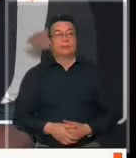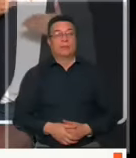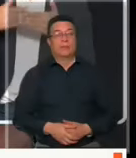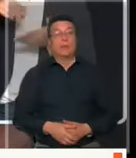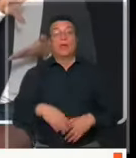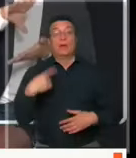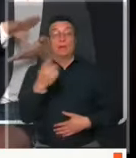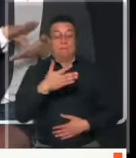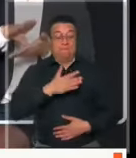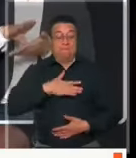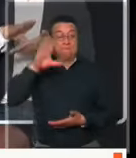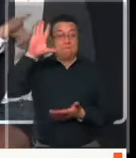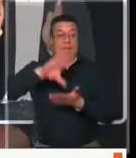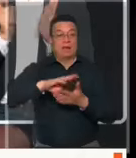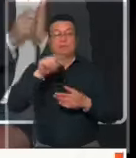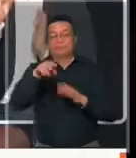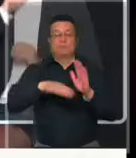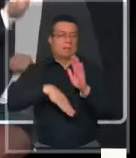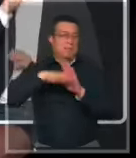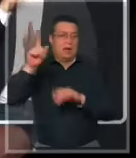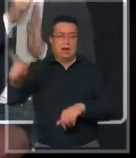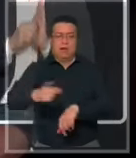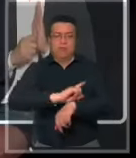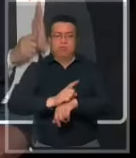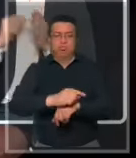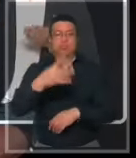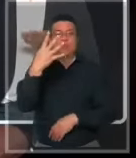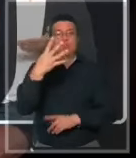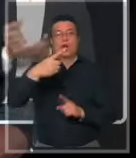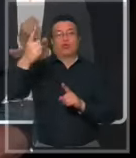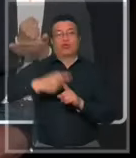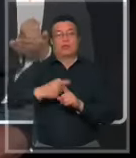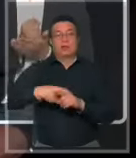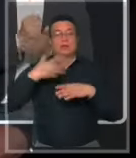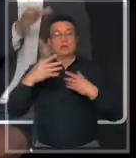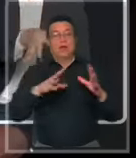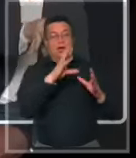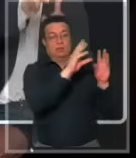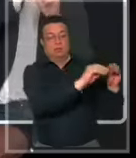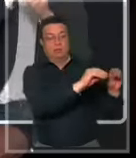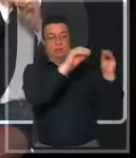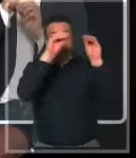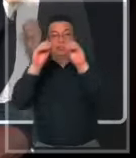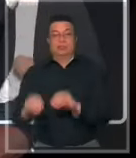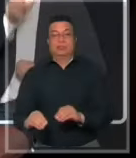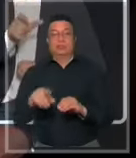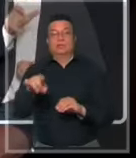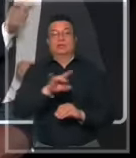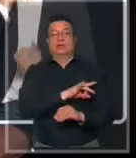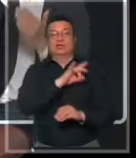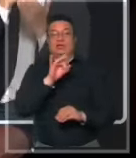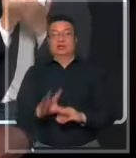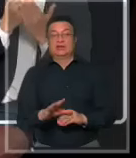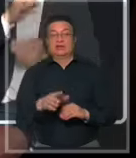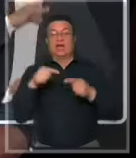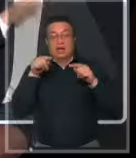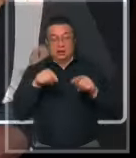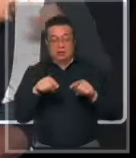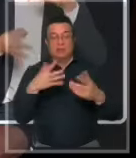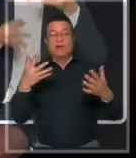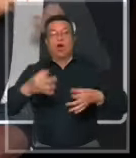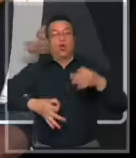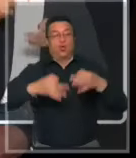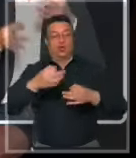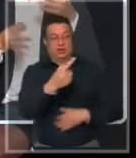Como país consideramos récord de 4 meses, hemos logrado la extradición de esta persona para que enfrente en Chile la